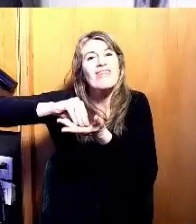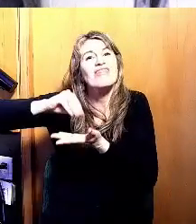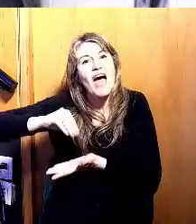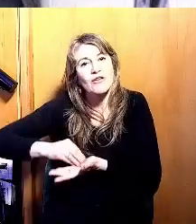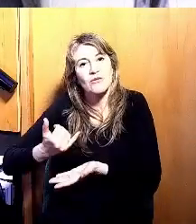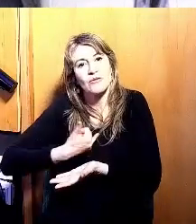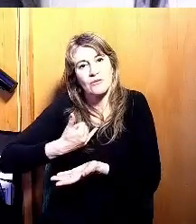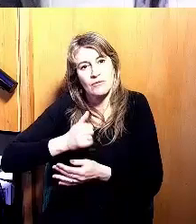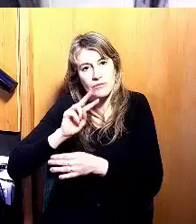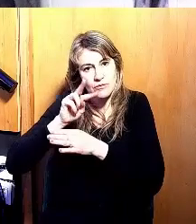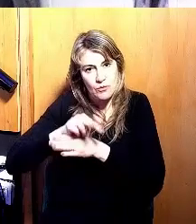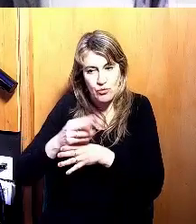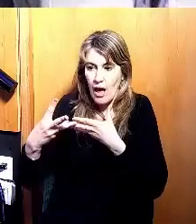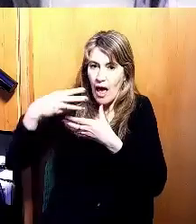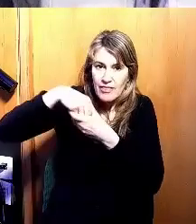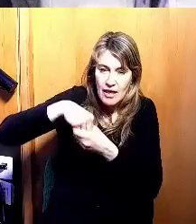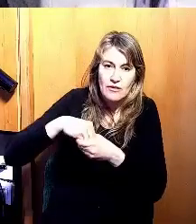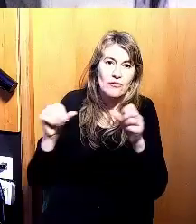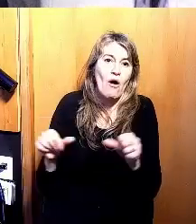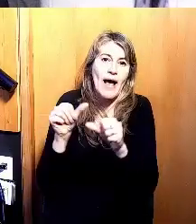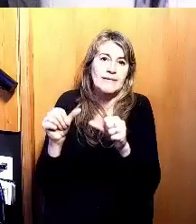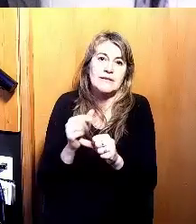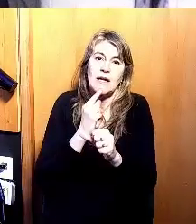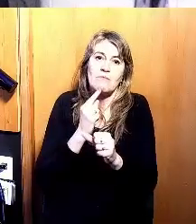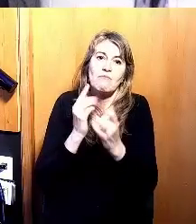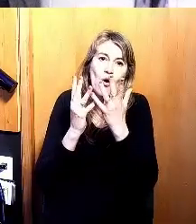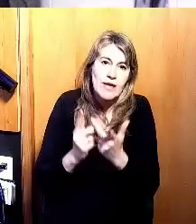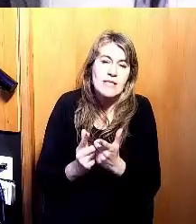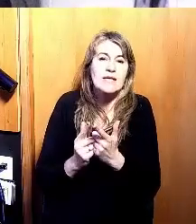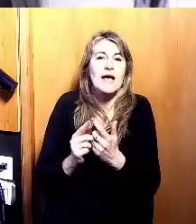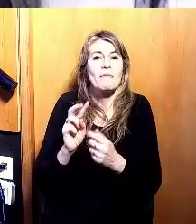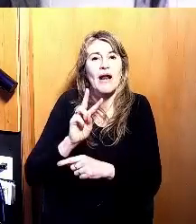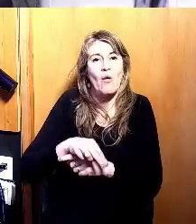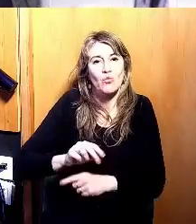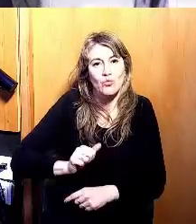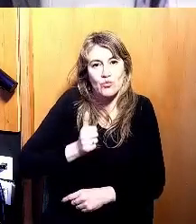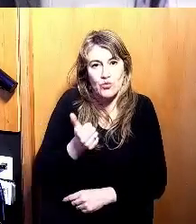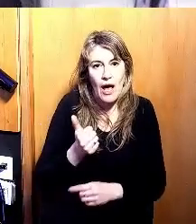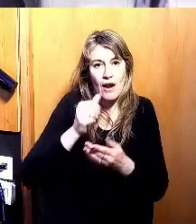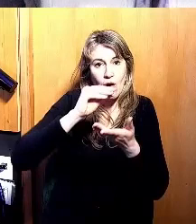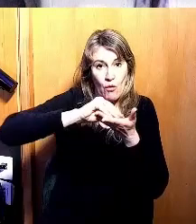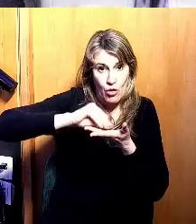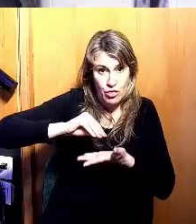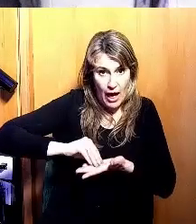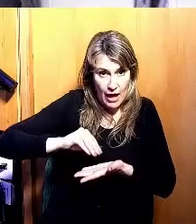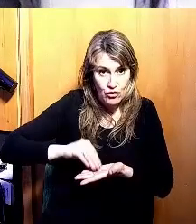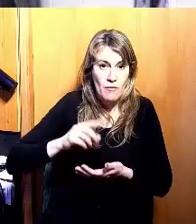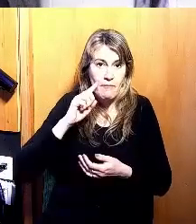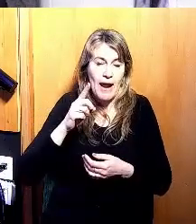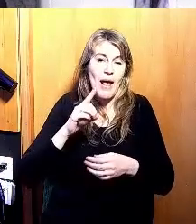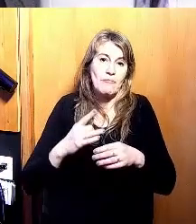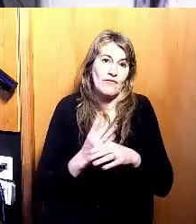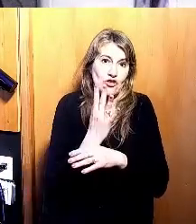para producir políticas en el uso de los datos, digamos, basadas en el uso de los datos para profesionalizarlas,